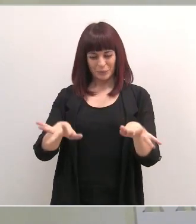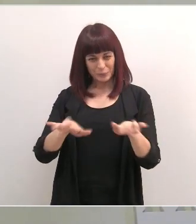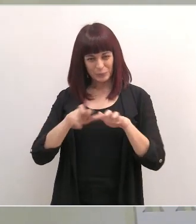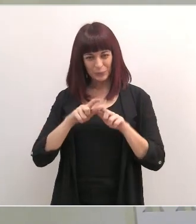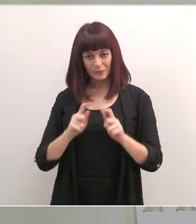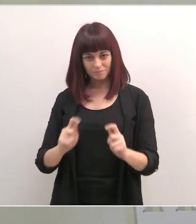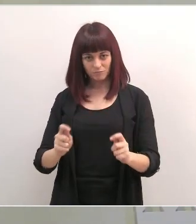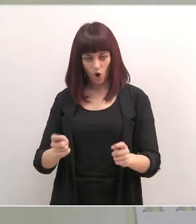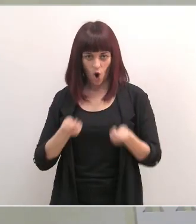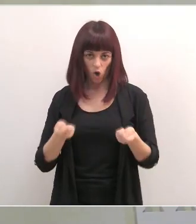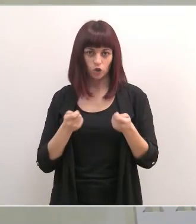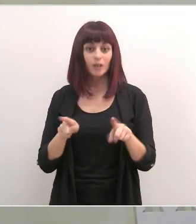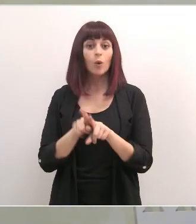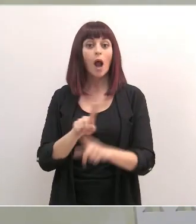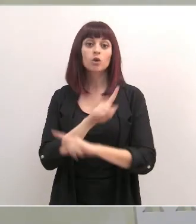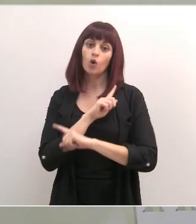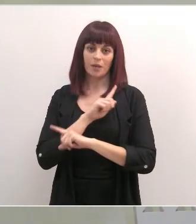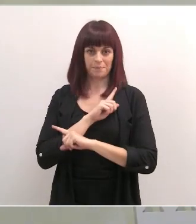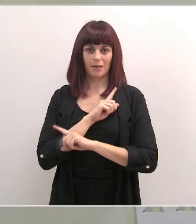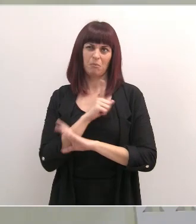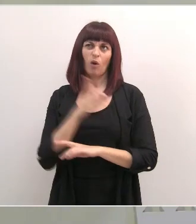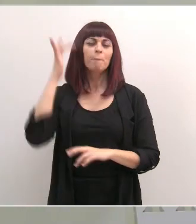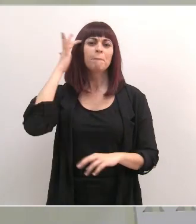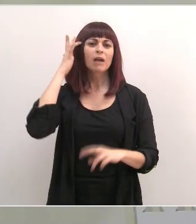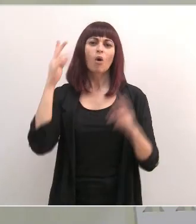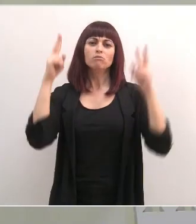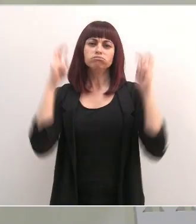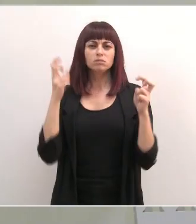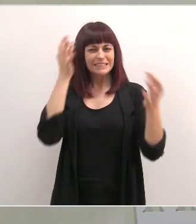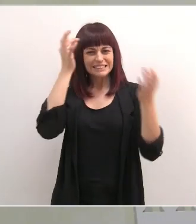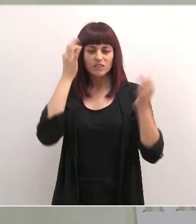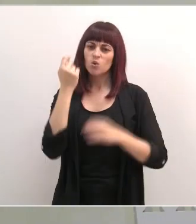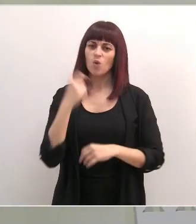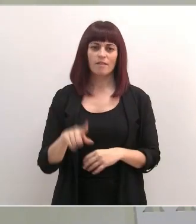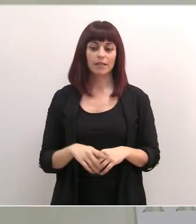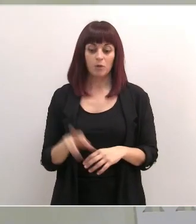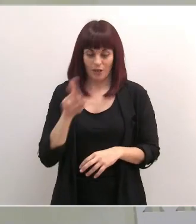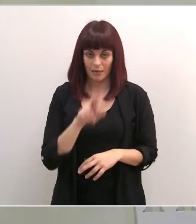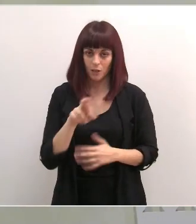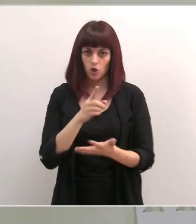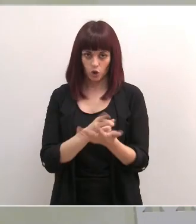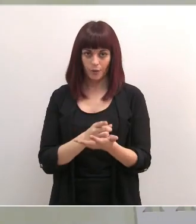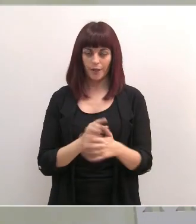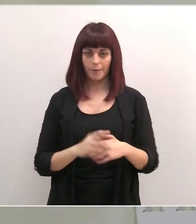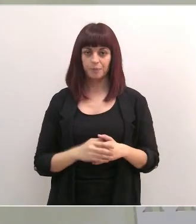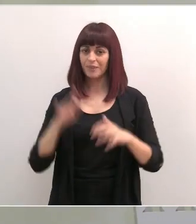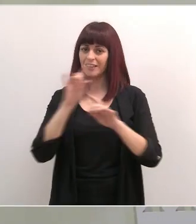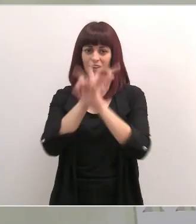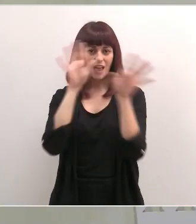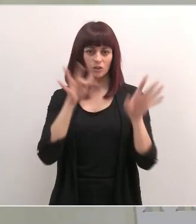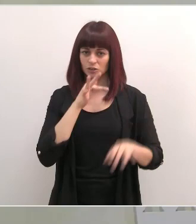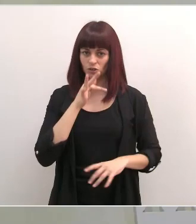hicimos en noviembre y no como hicimos en marzo, sin llegar a un confinamiento tan estricto, ¿no? Pero le vuelvo a decir que esto no está claro,